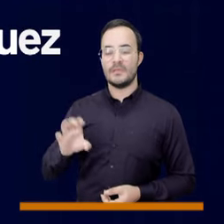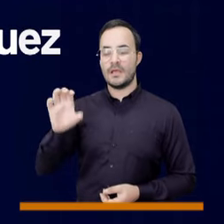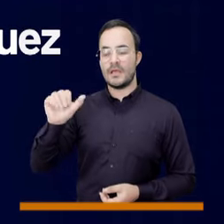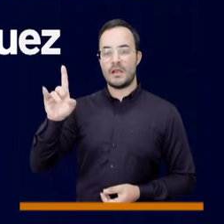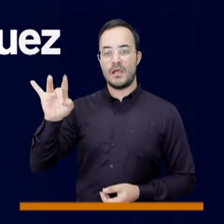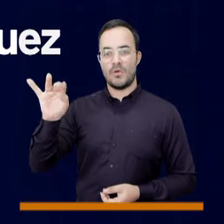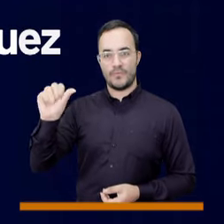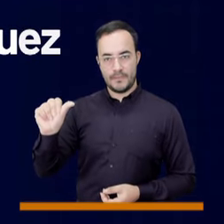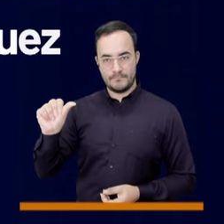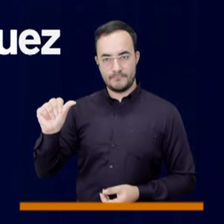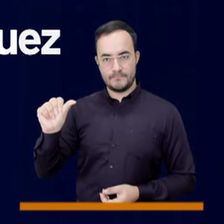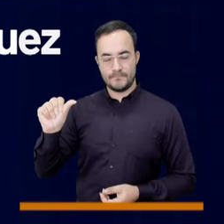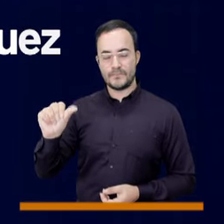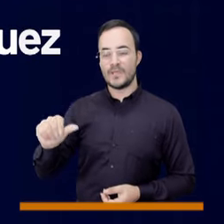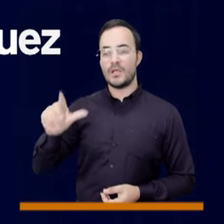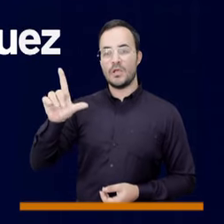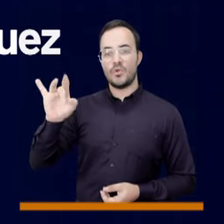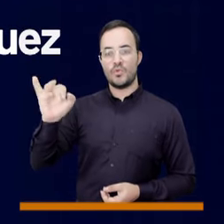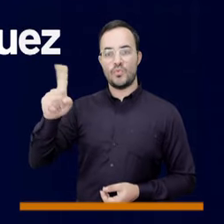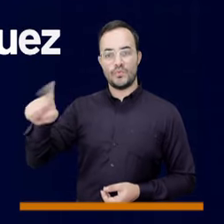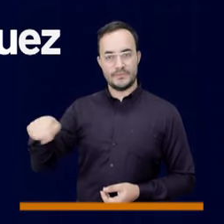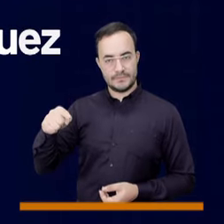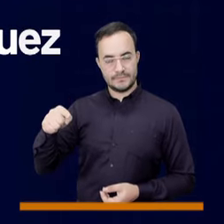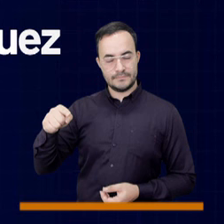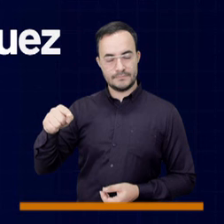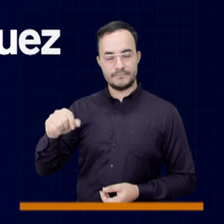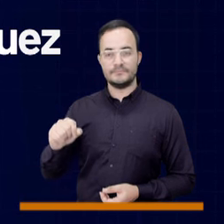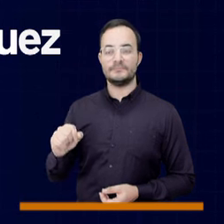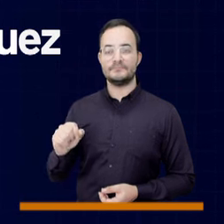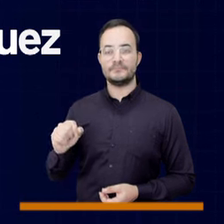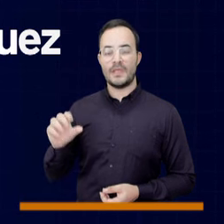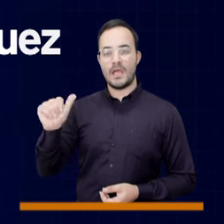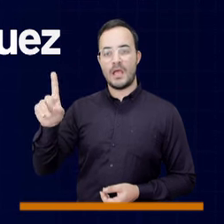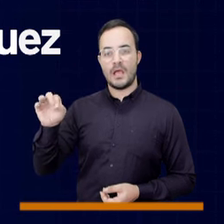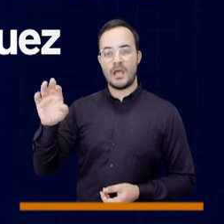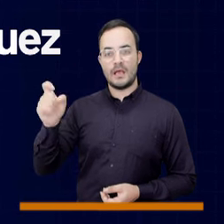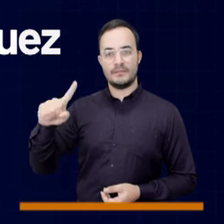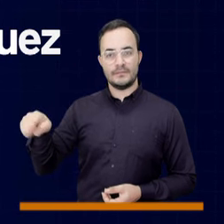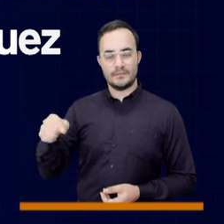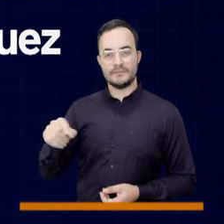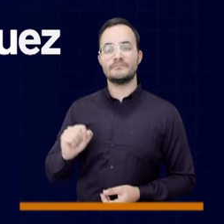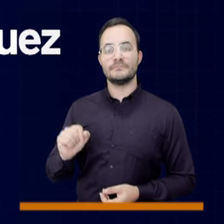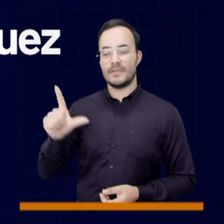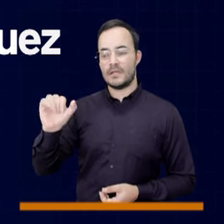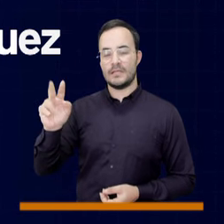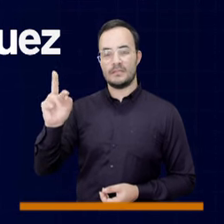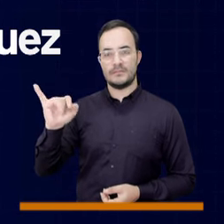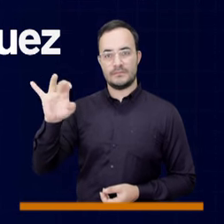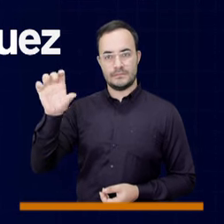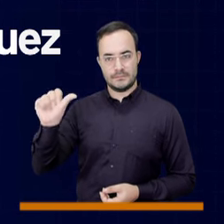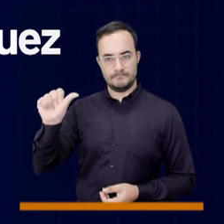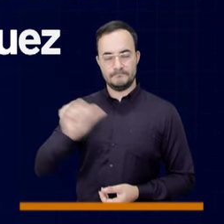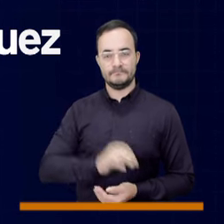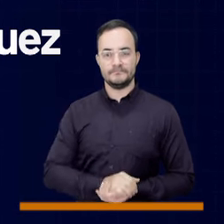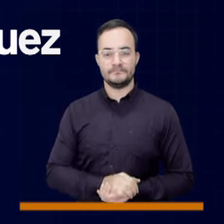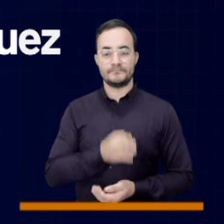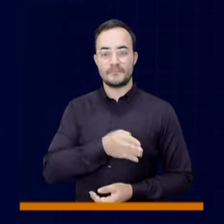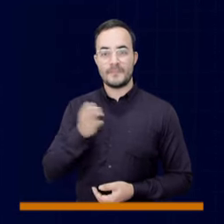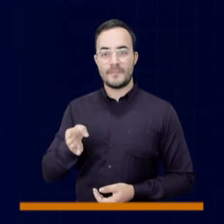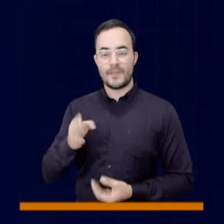López, Claudia Victoria Carrasquilla, Luis Guillermo Vélez, Andrés Felipe Rodríguez y Leticia